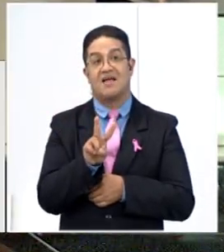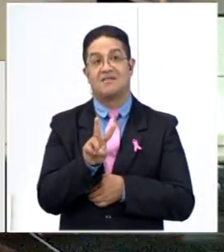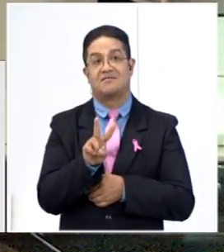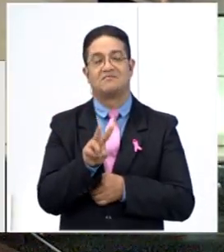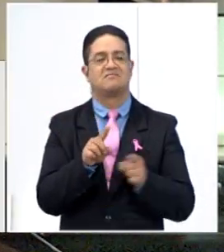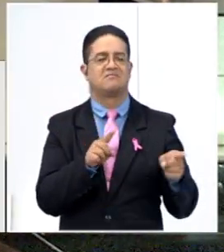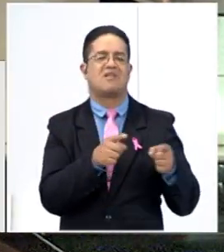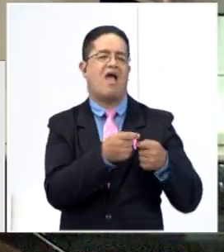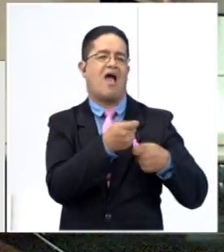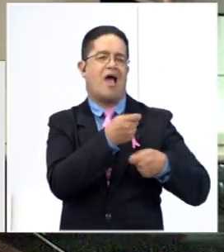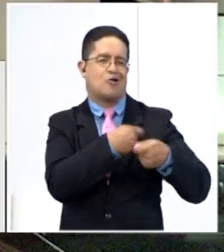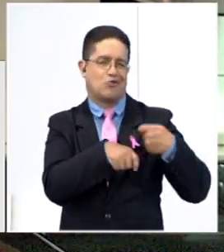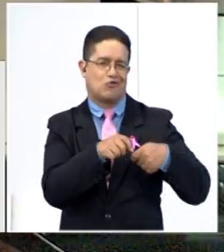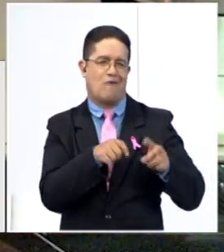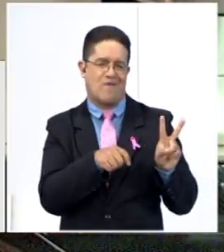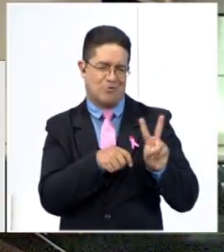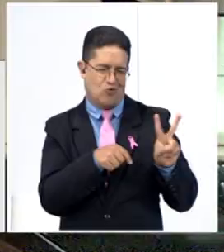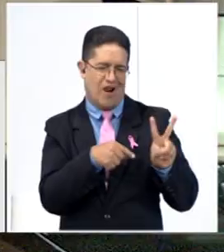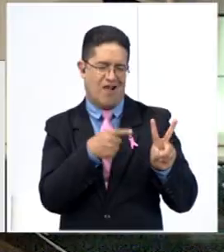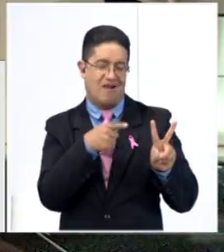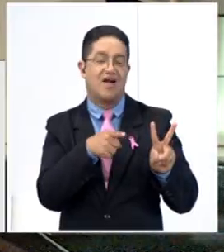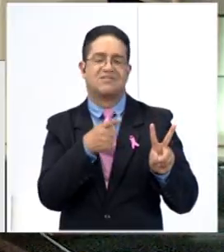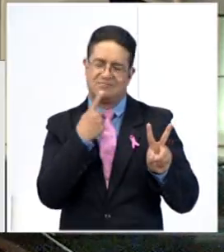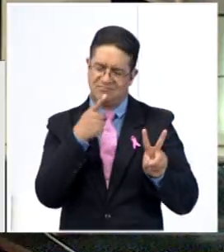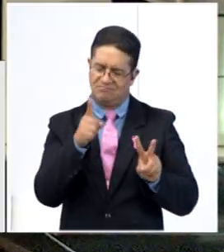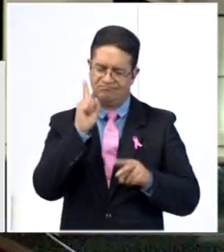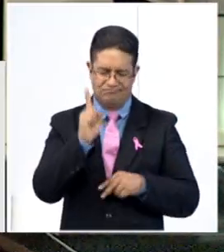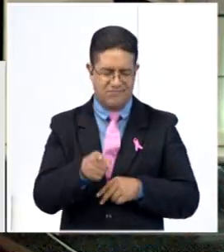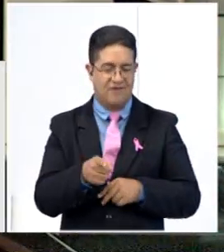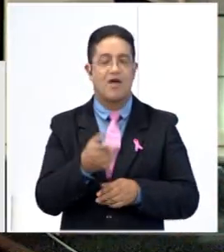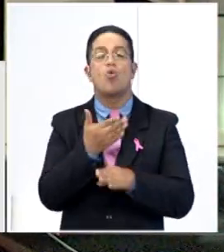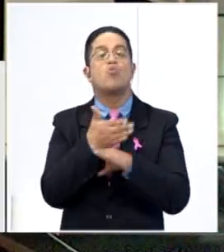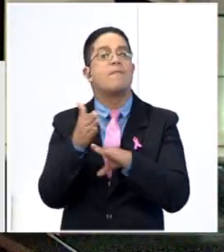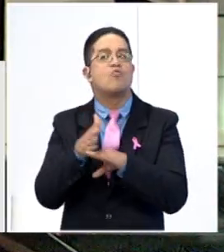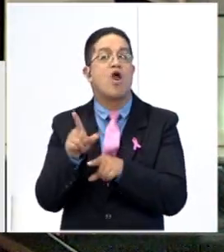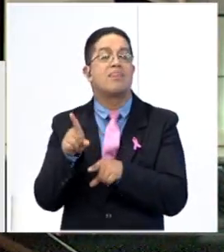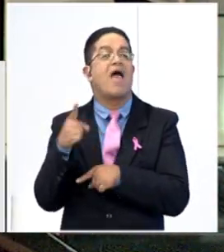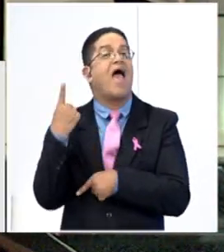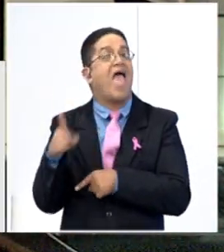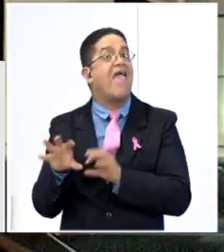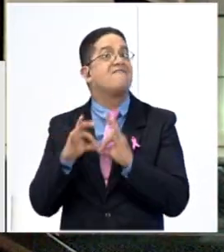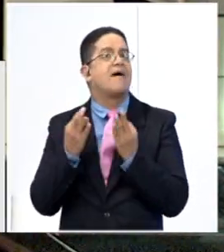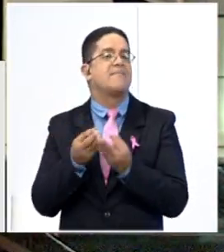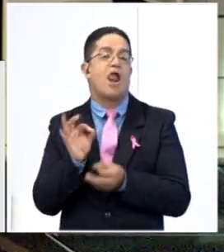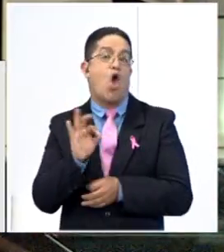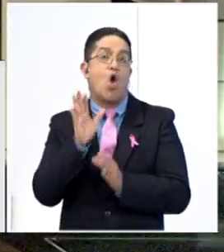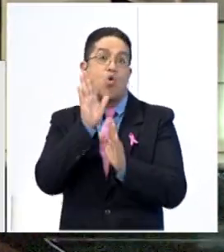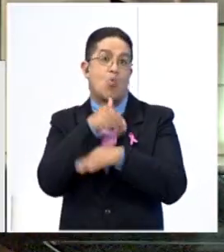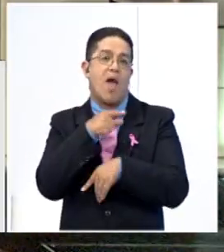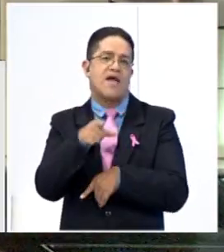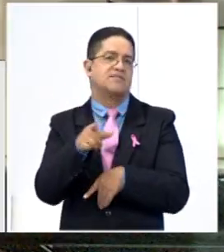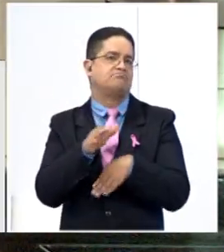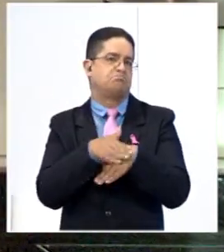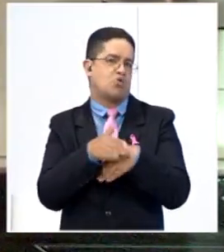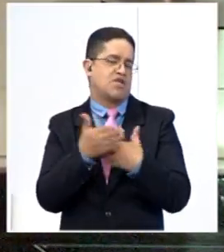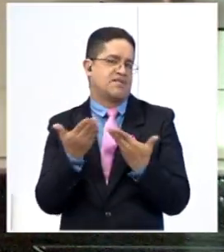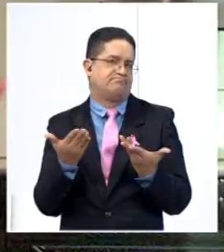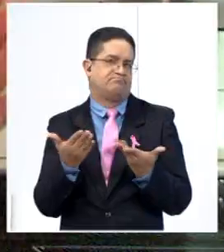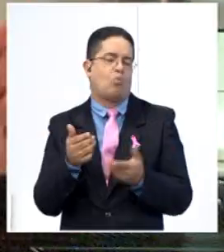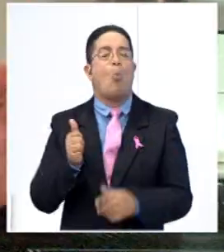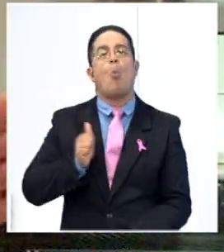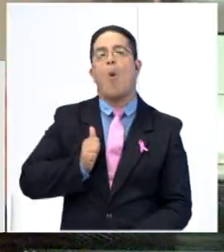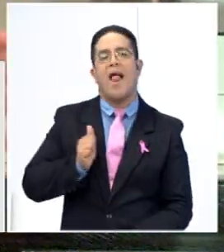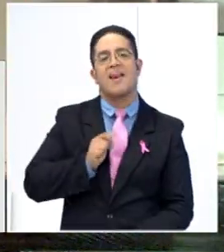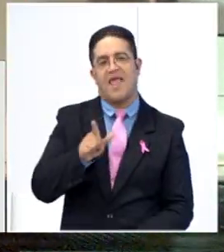la Sociedad Venezolana de Mastología, es importante iniciarlo. Tengas o no tengas antecedentes, porque el cáncer de mama no tiene factor hereditario. Eso sí, si